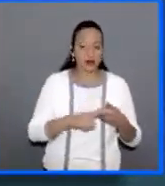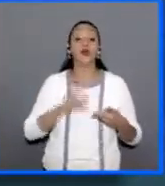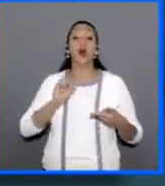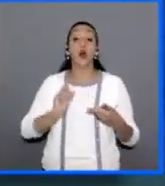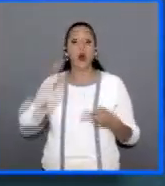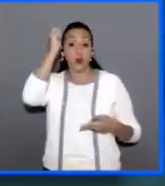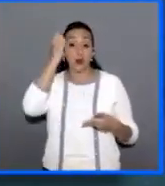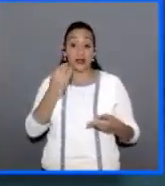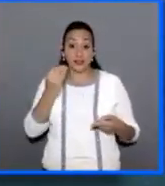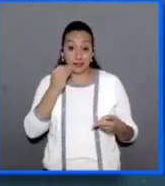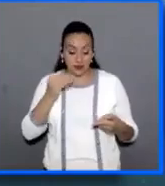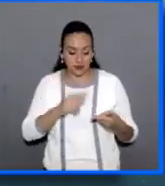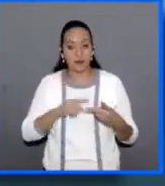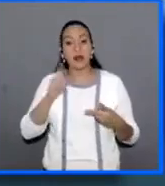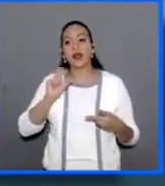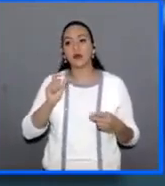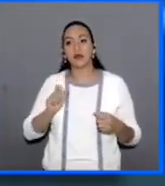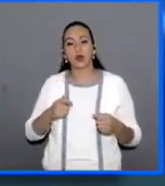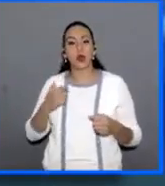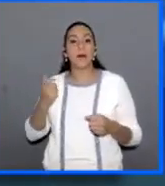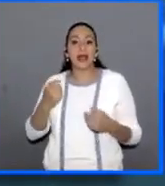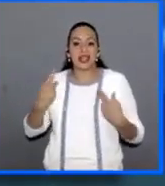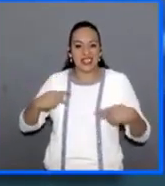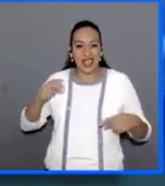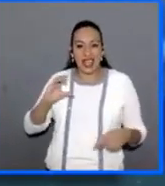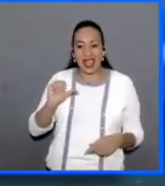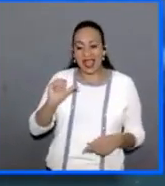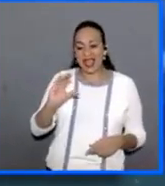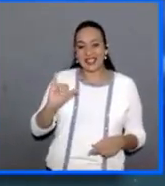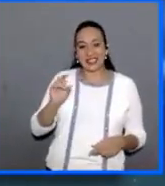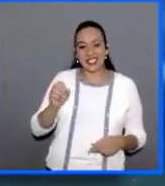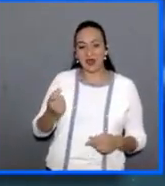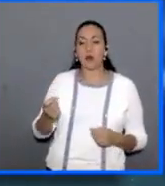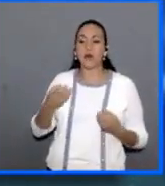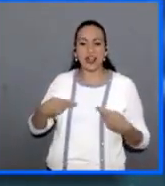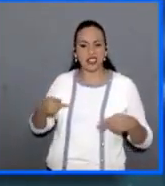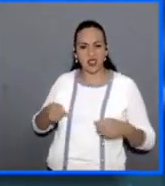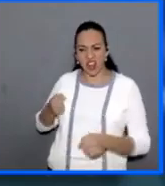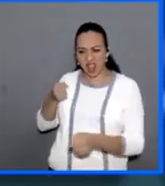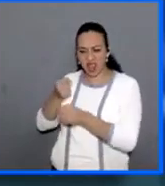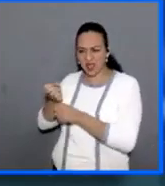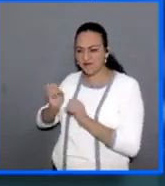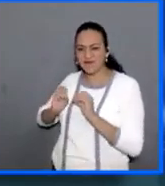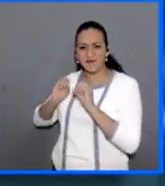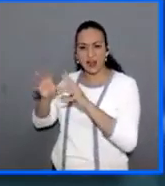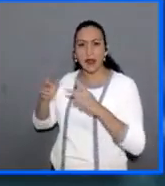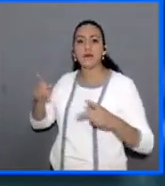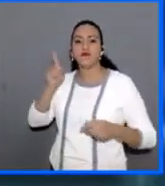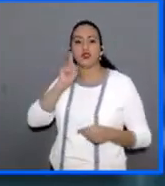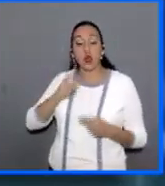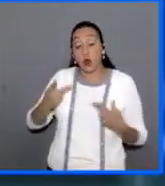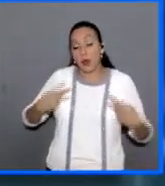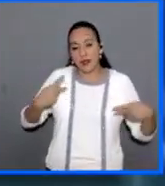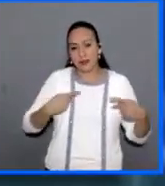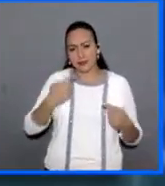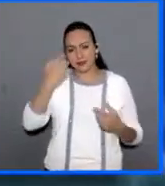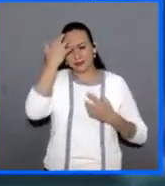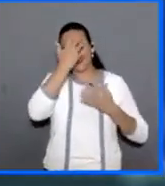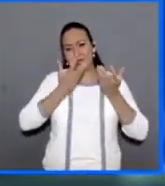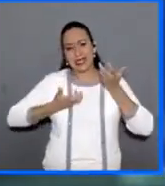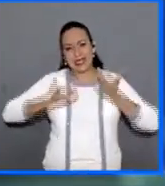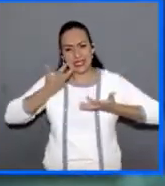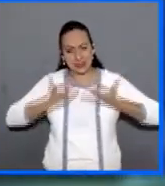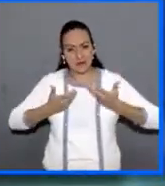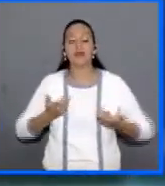víctimas de ataques con ácido. La propuesta fue presentada por el magistrado presidente del Poder Judicial de Chiapas, Juan Carlos